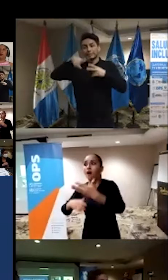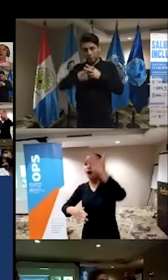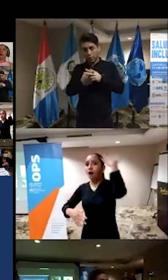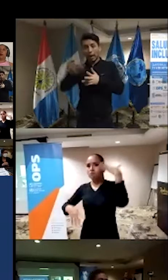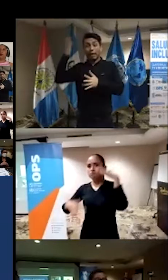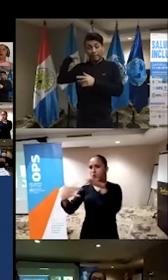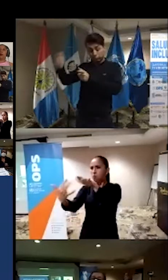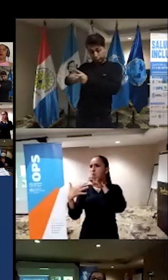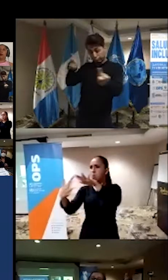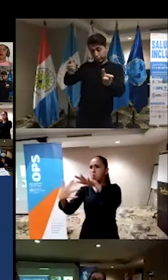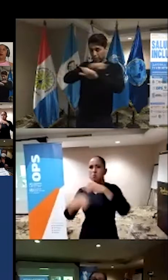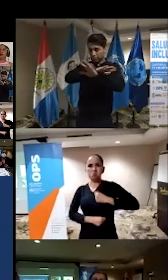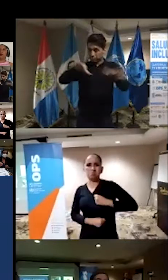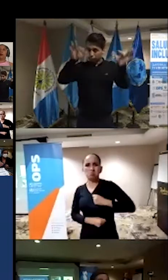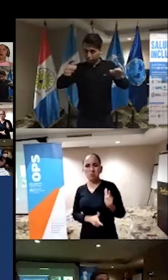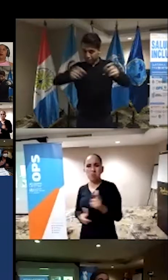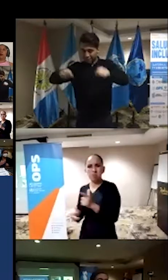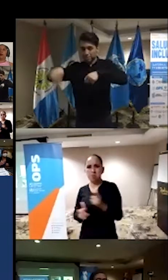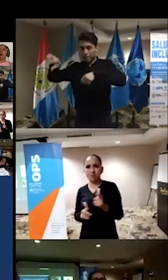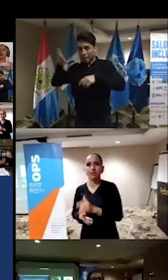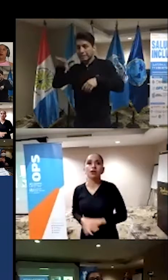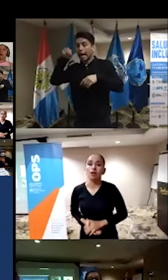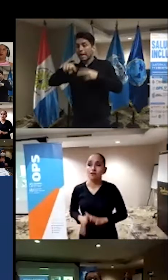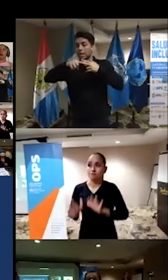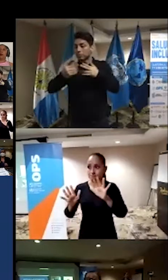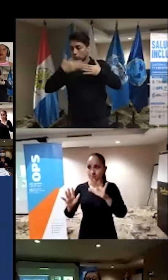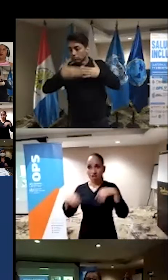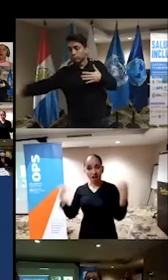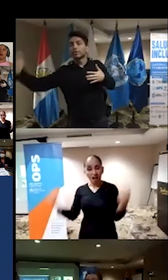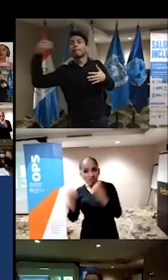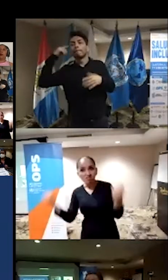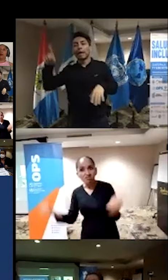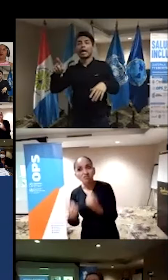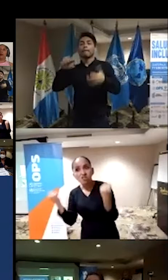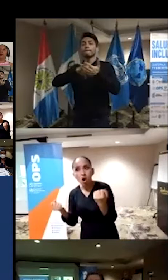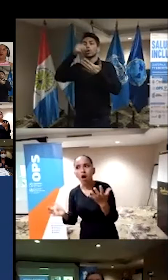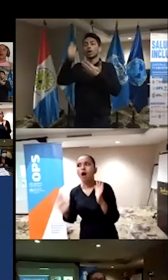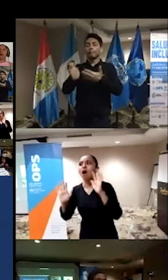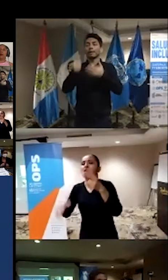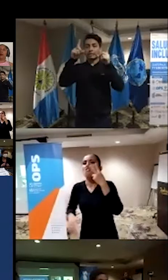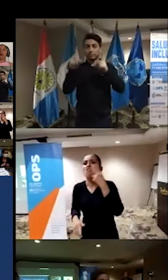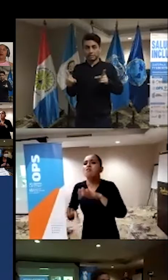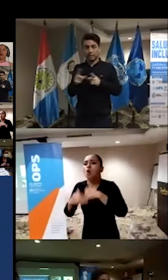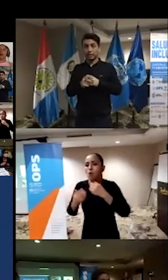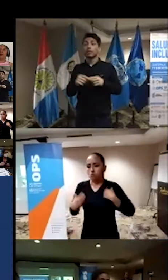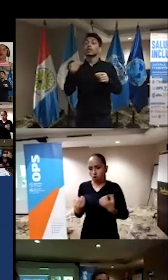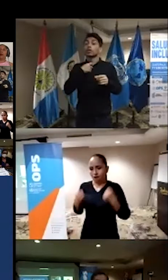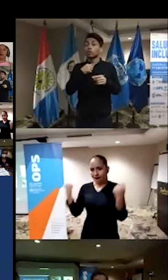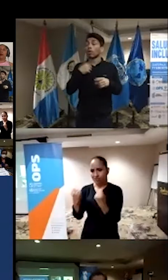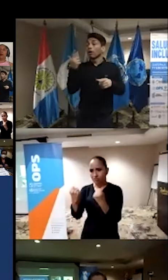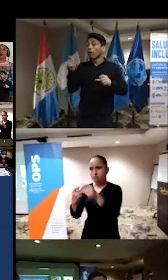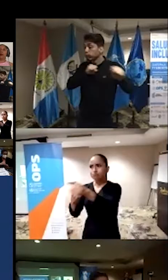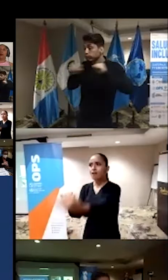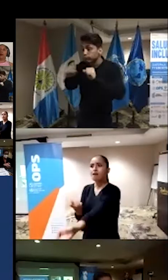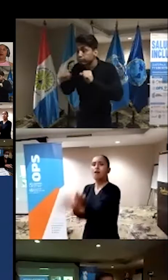armado. Hablar de una acción es también ver qué reacción vamos a tener. Y es